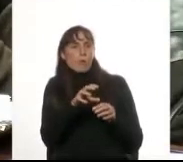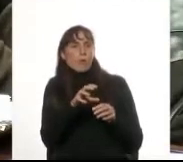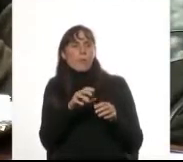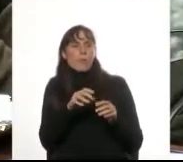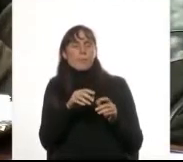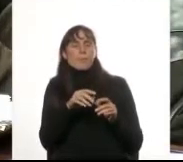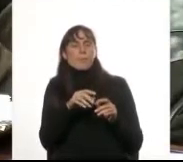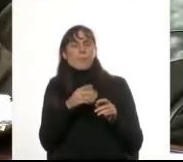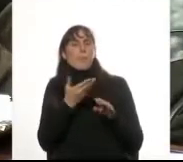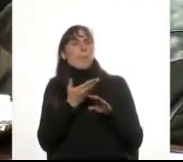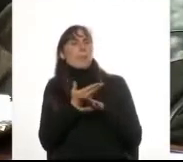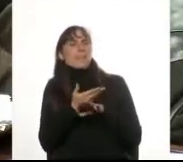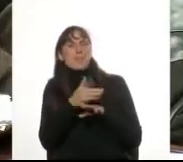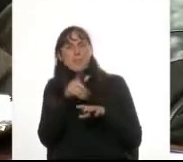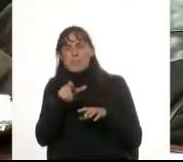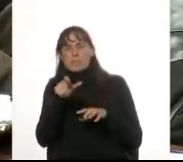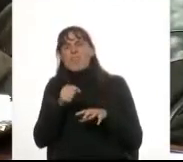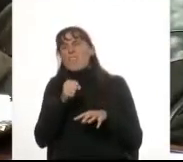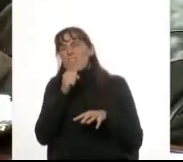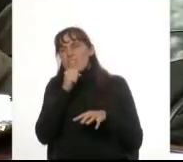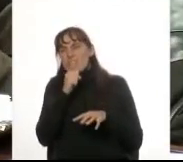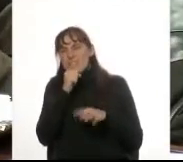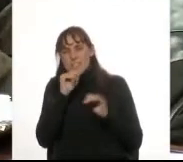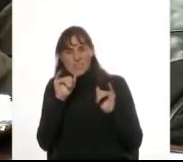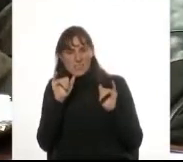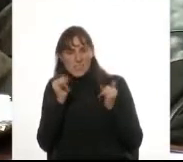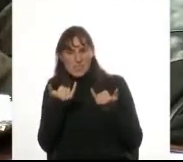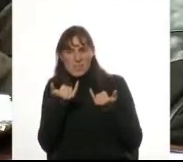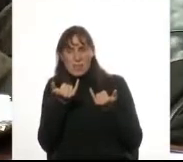Le ruego a los más veteranos